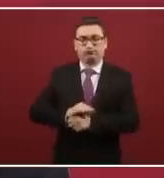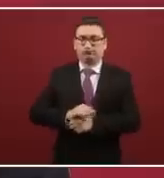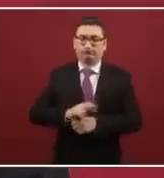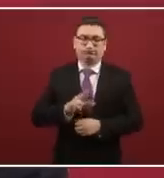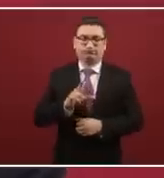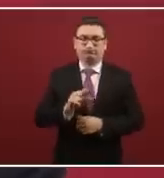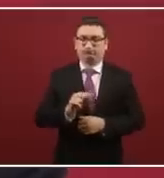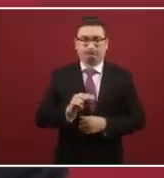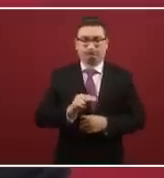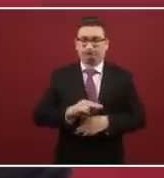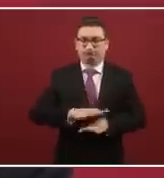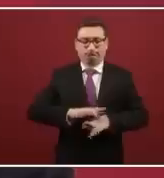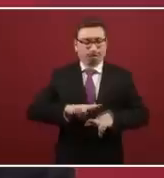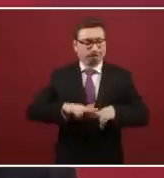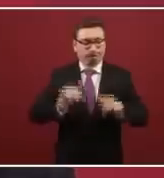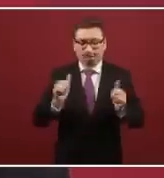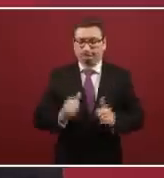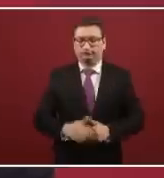y